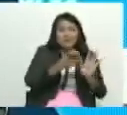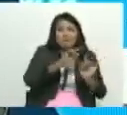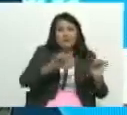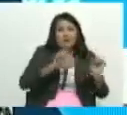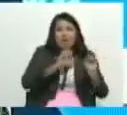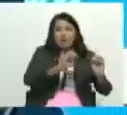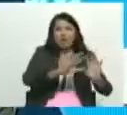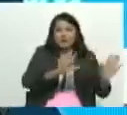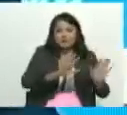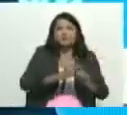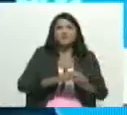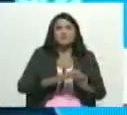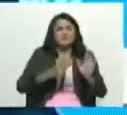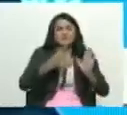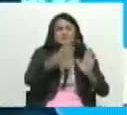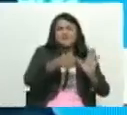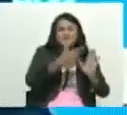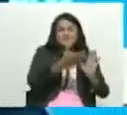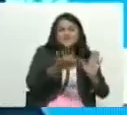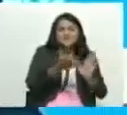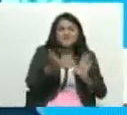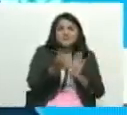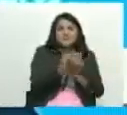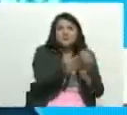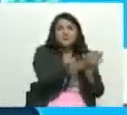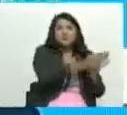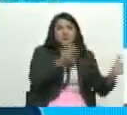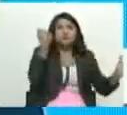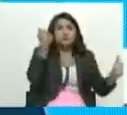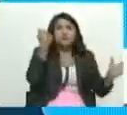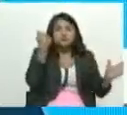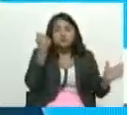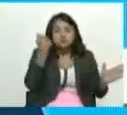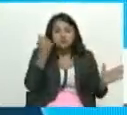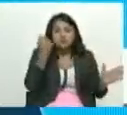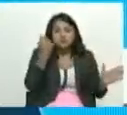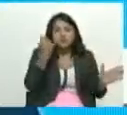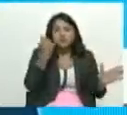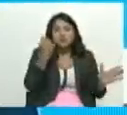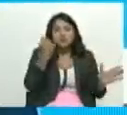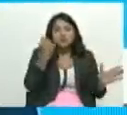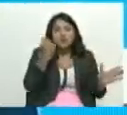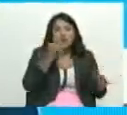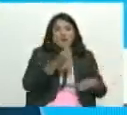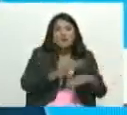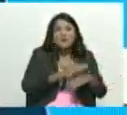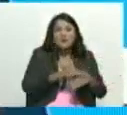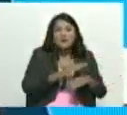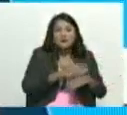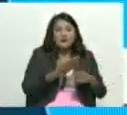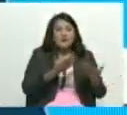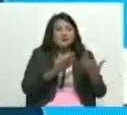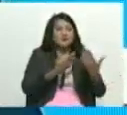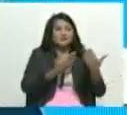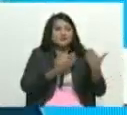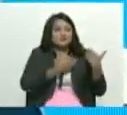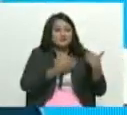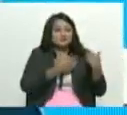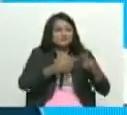fue un estado abolido por un gesto comunicacional inicialmente un gesto comunicacional